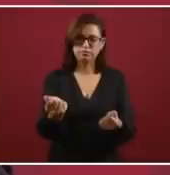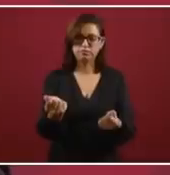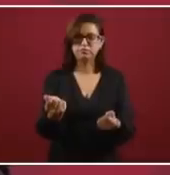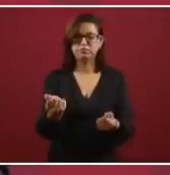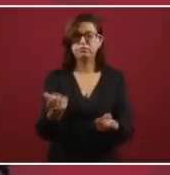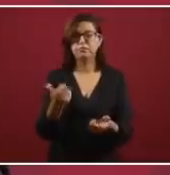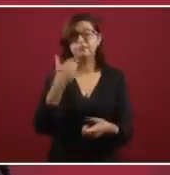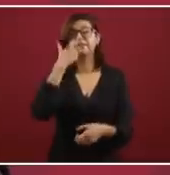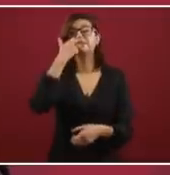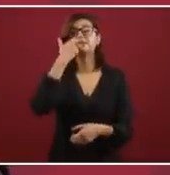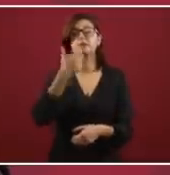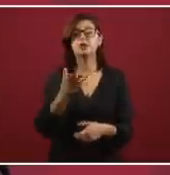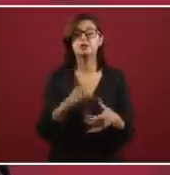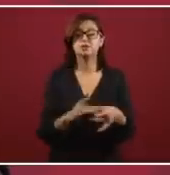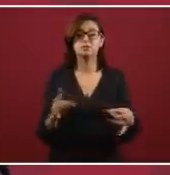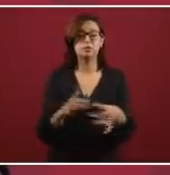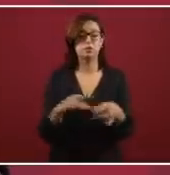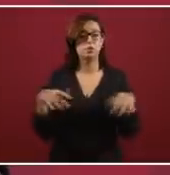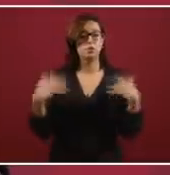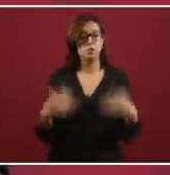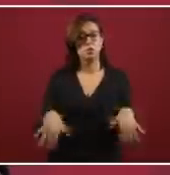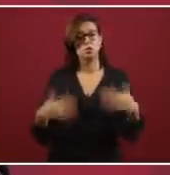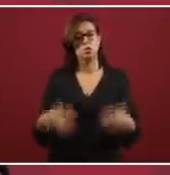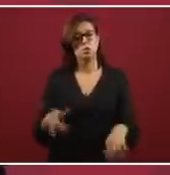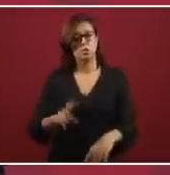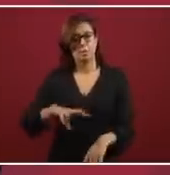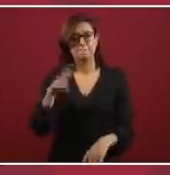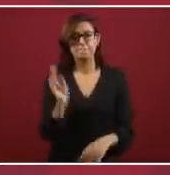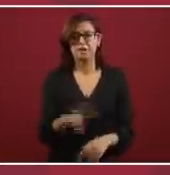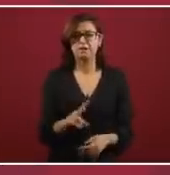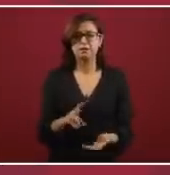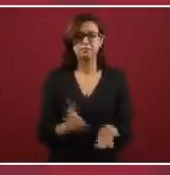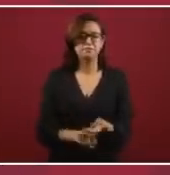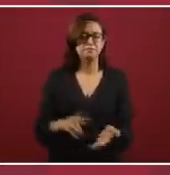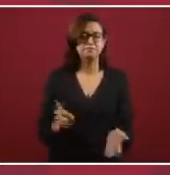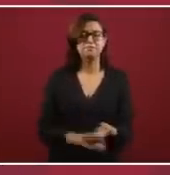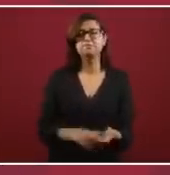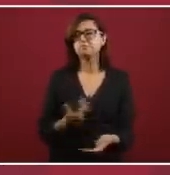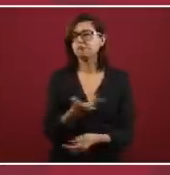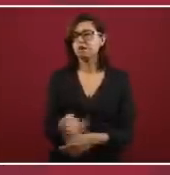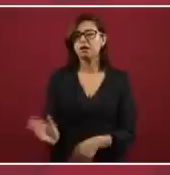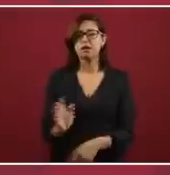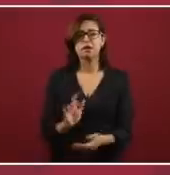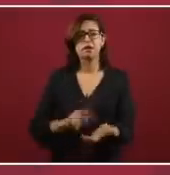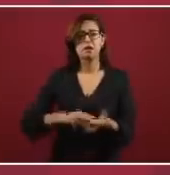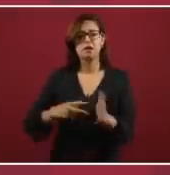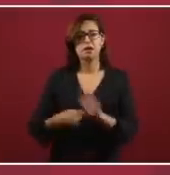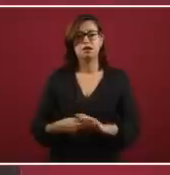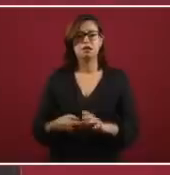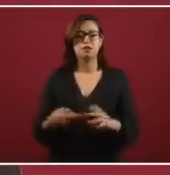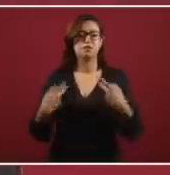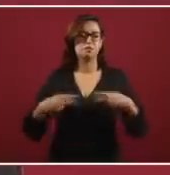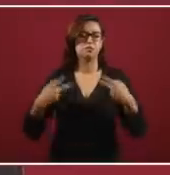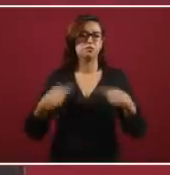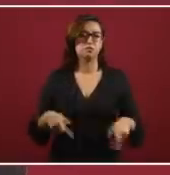aquí quiero destacar el apoyo que recibimos de ingenieros y de trabajadores de